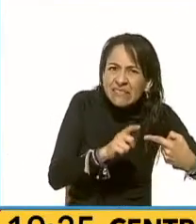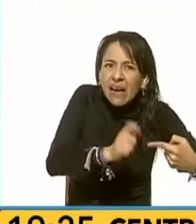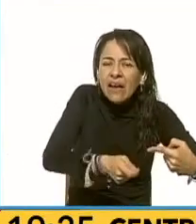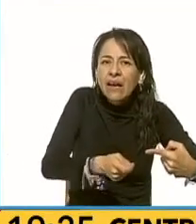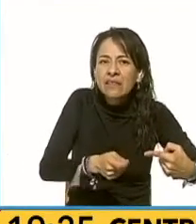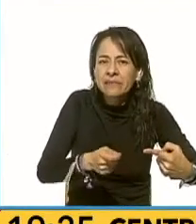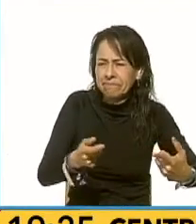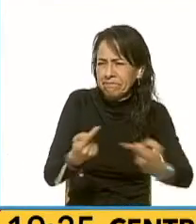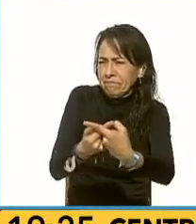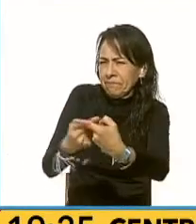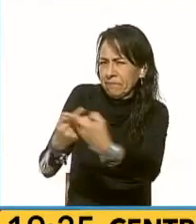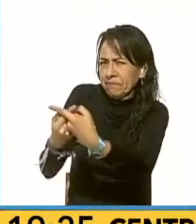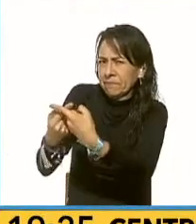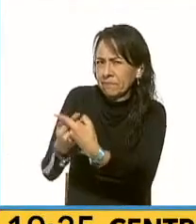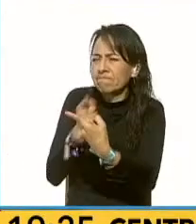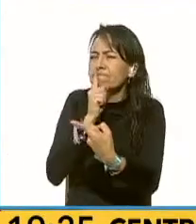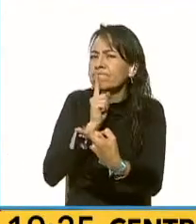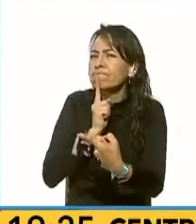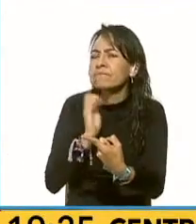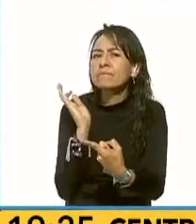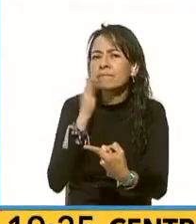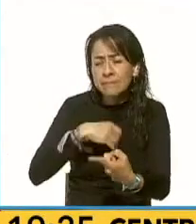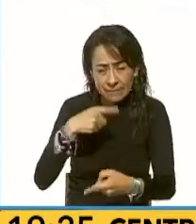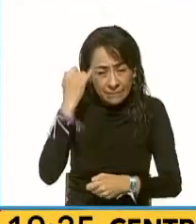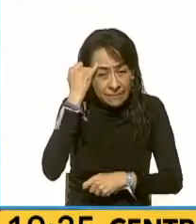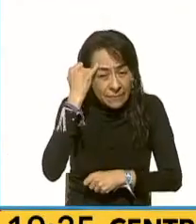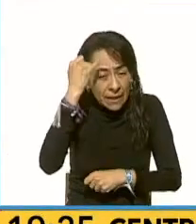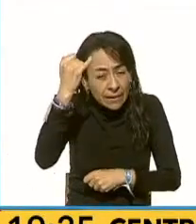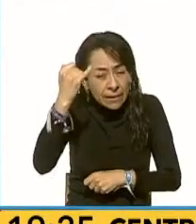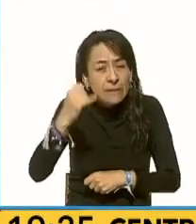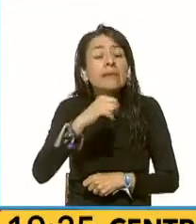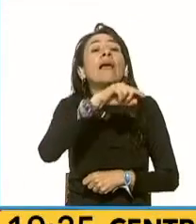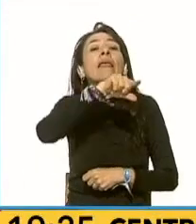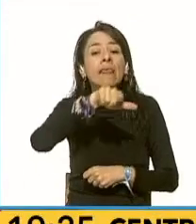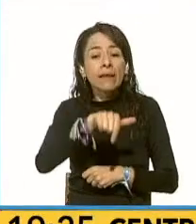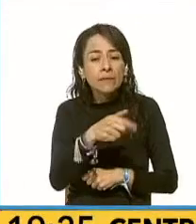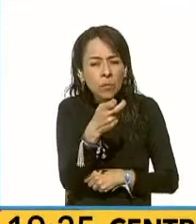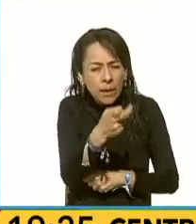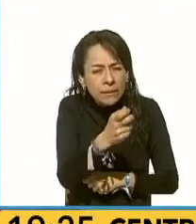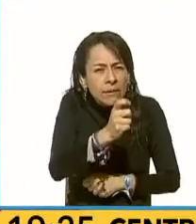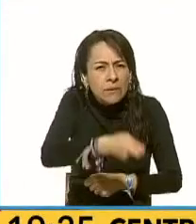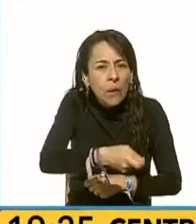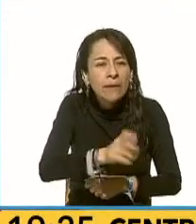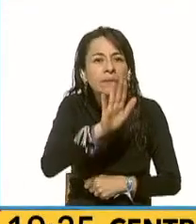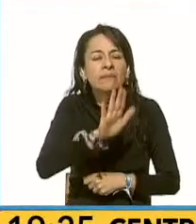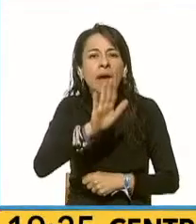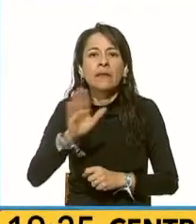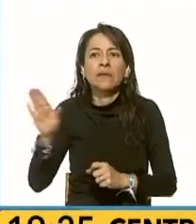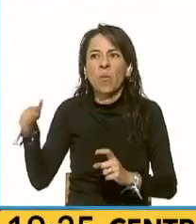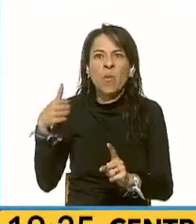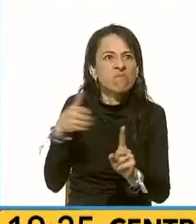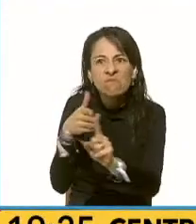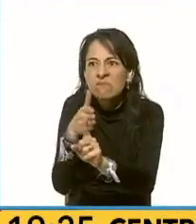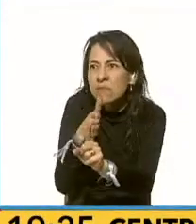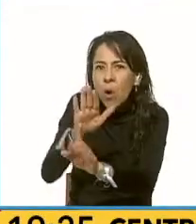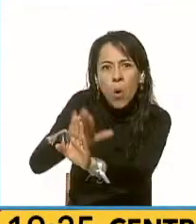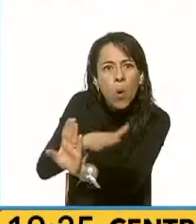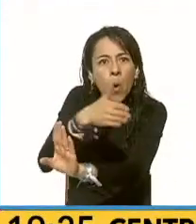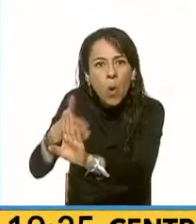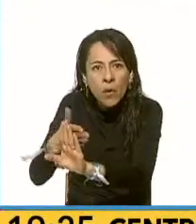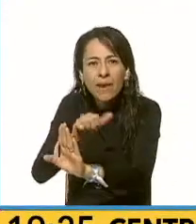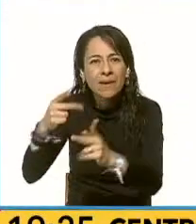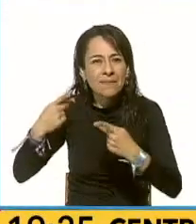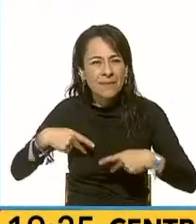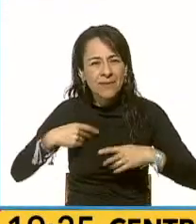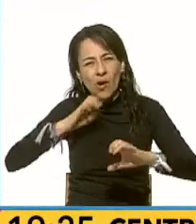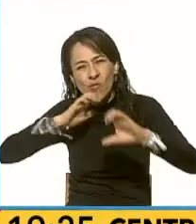bueno, pues esto se volvería pues una especie de cacería, ¿no? De comunicadores, de periodistas, y